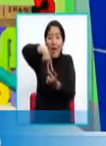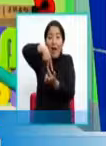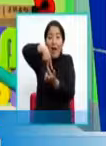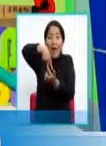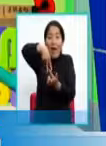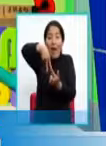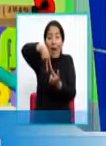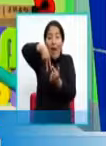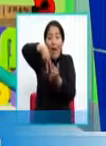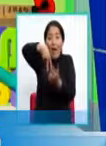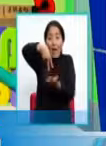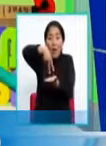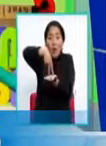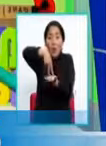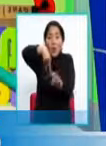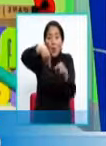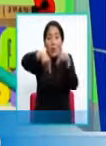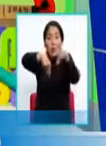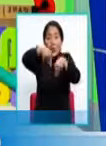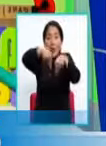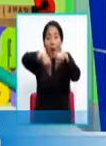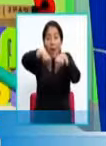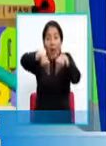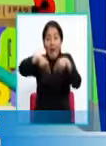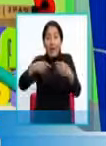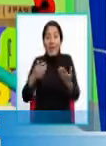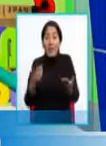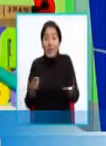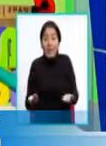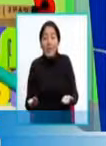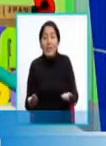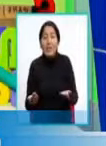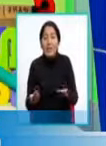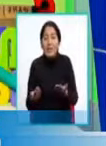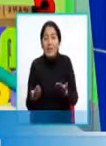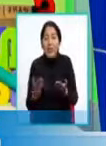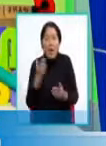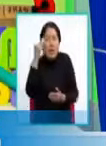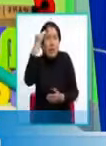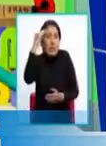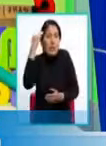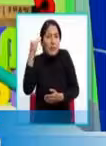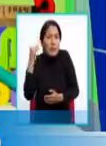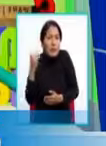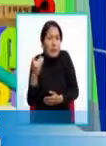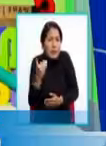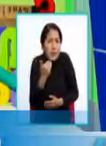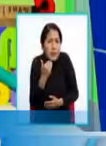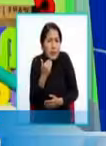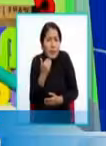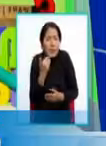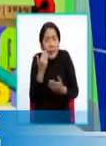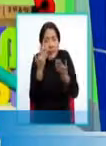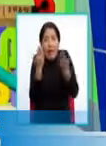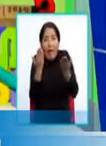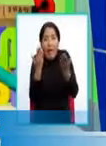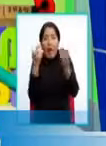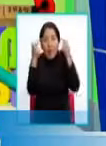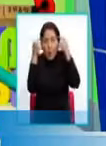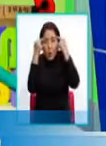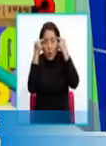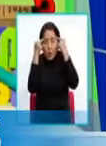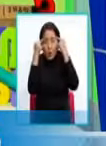requieren en la educación formal, etc. Entonces, creo yo que quienes peor se la pasan son ahorita los más